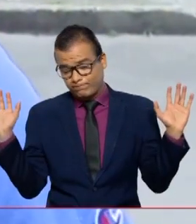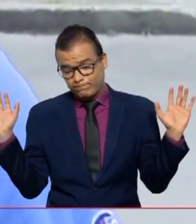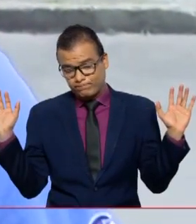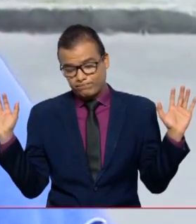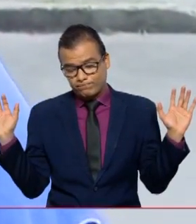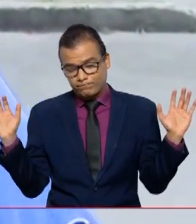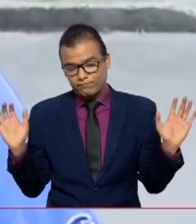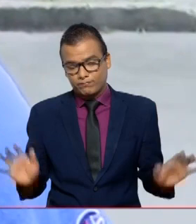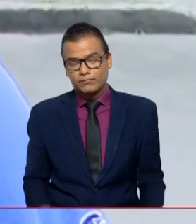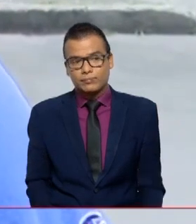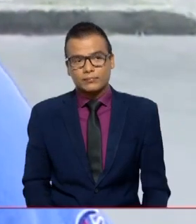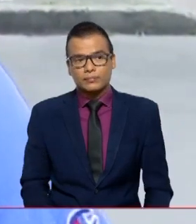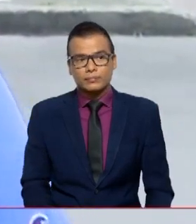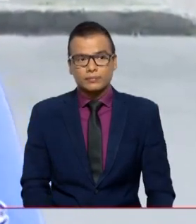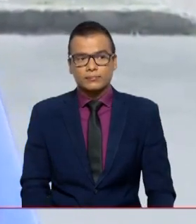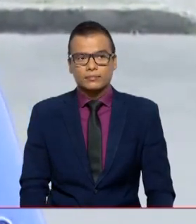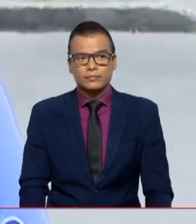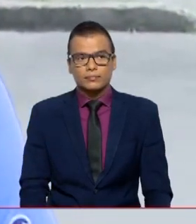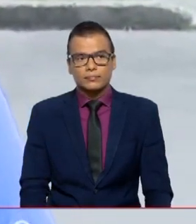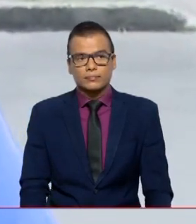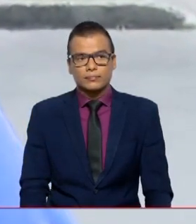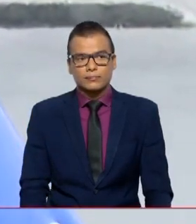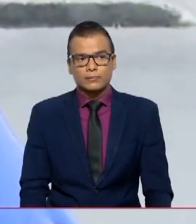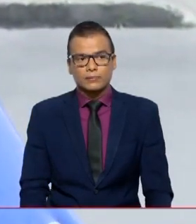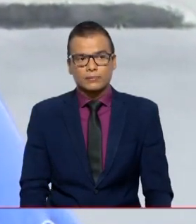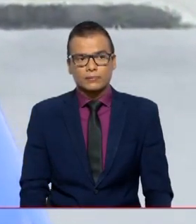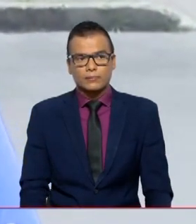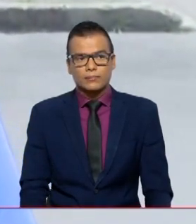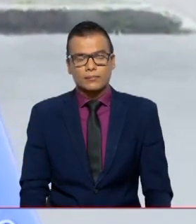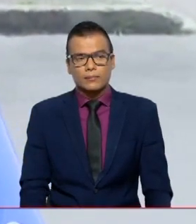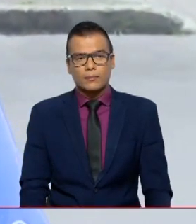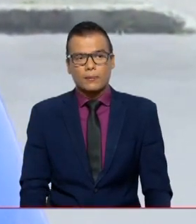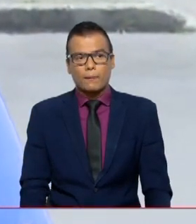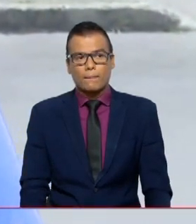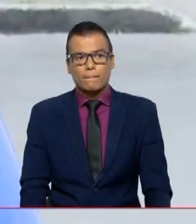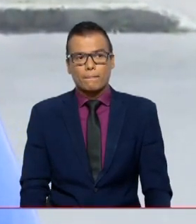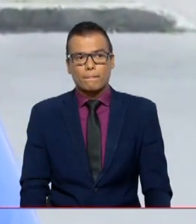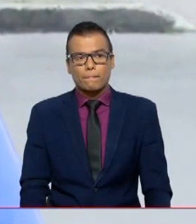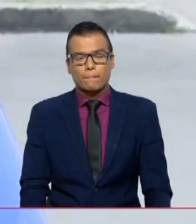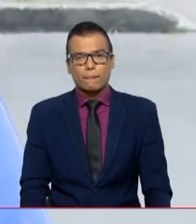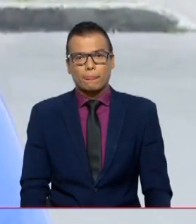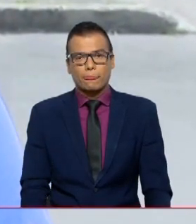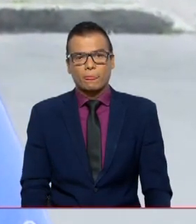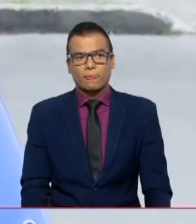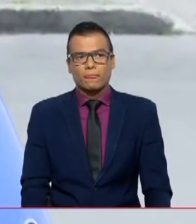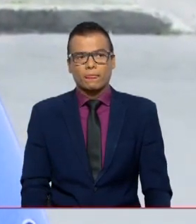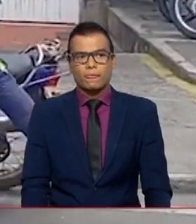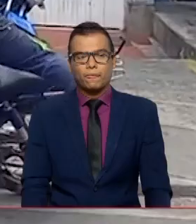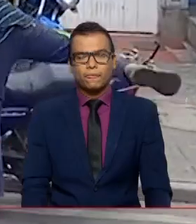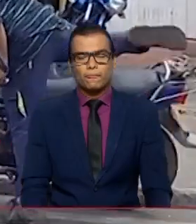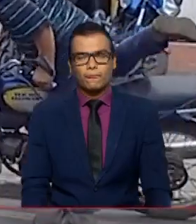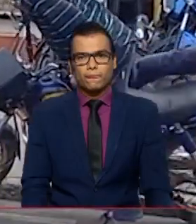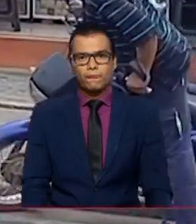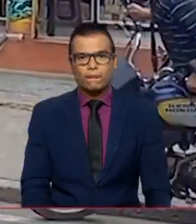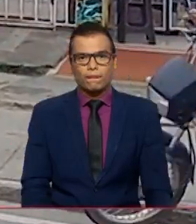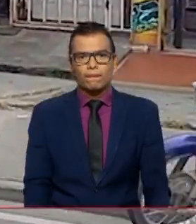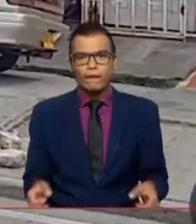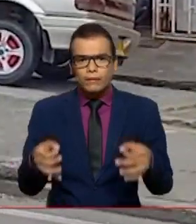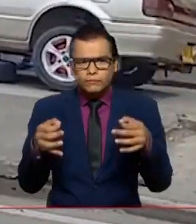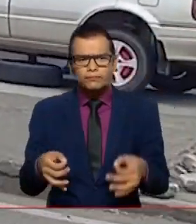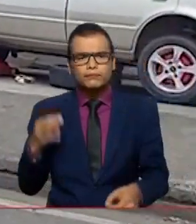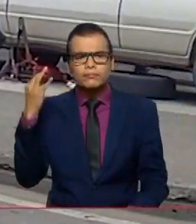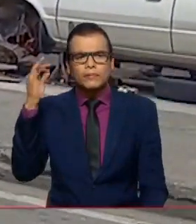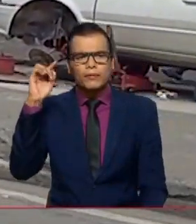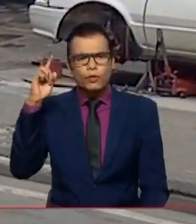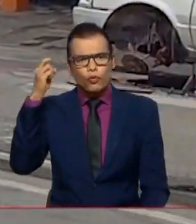ya sucedió una tragedia, han robado a la persona o en casos ya más fortuitos matan al ciudadano. Desde el gobierno local